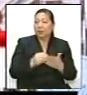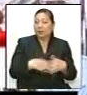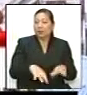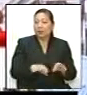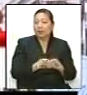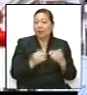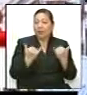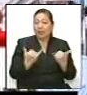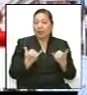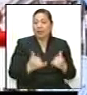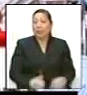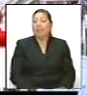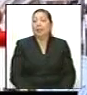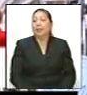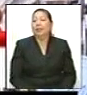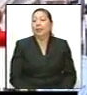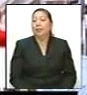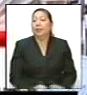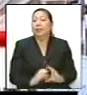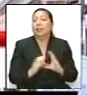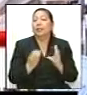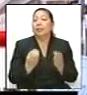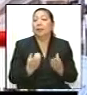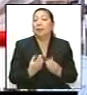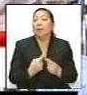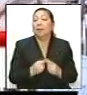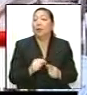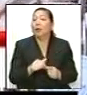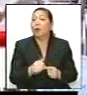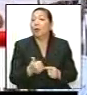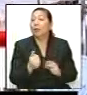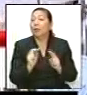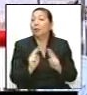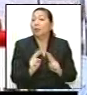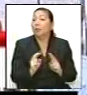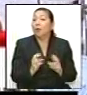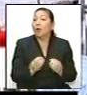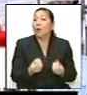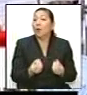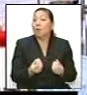acá en el Congreso. Pero lo otro es ver